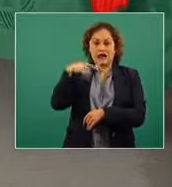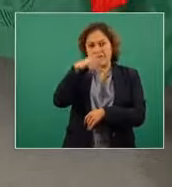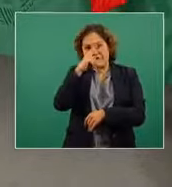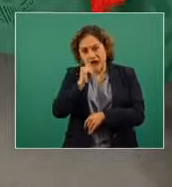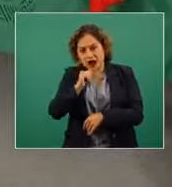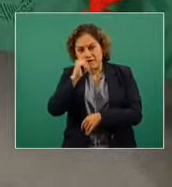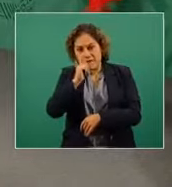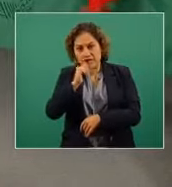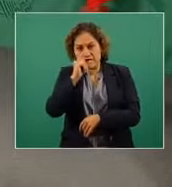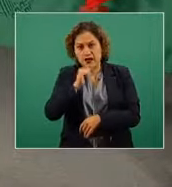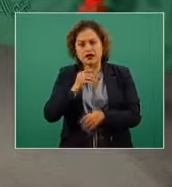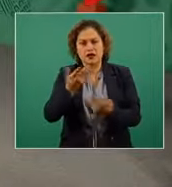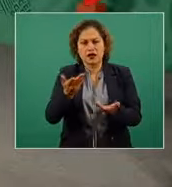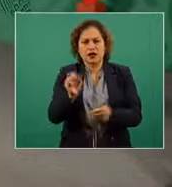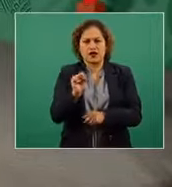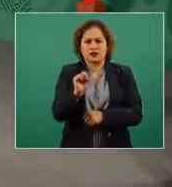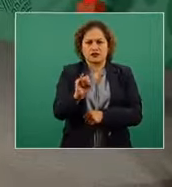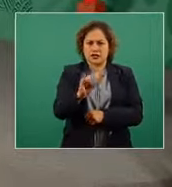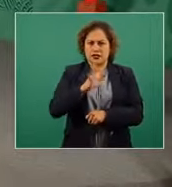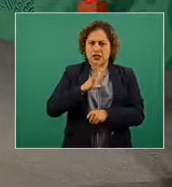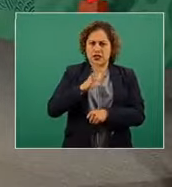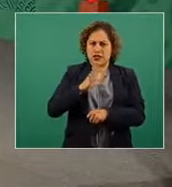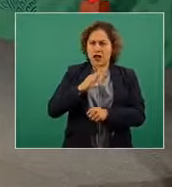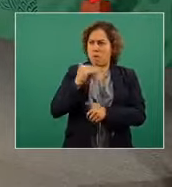en ese campo y en otros,